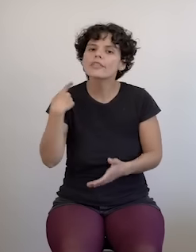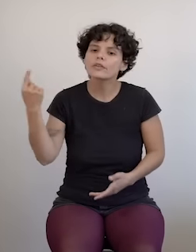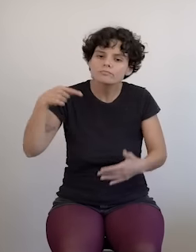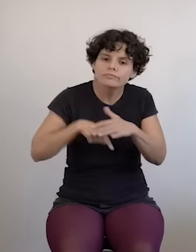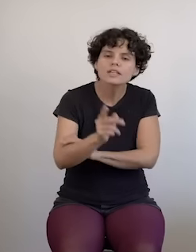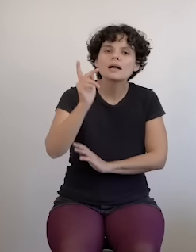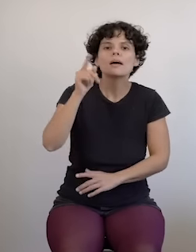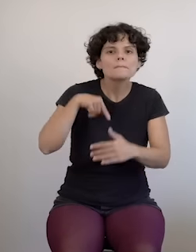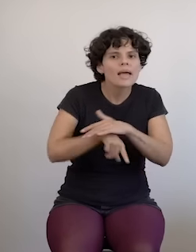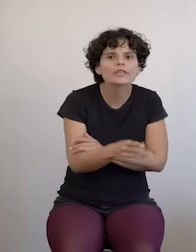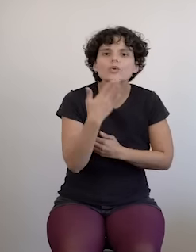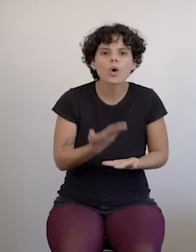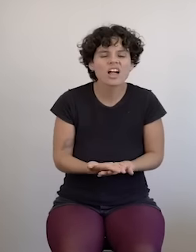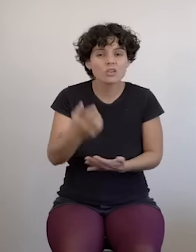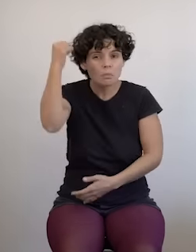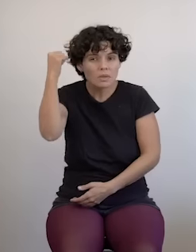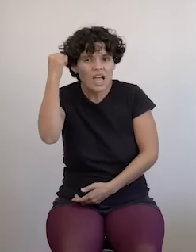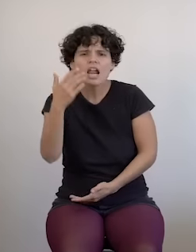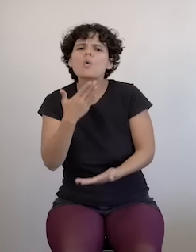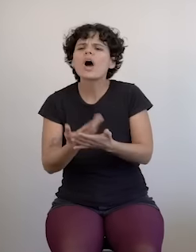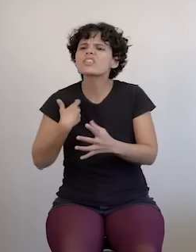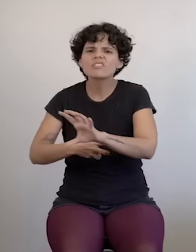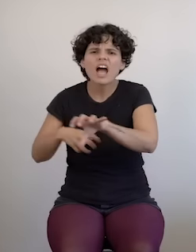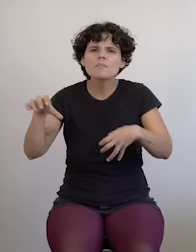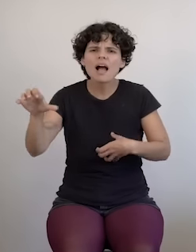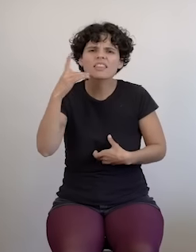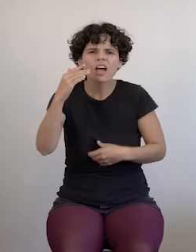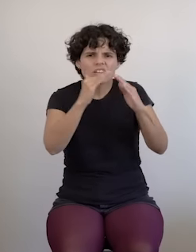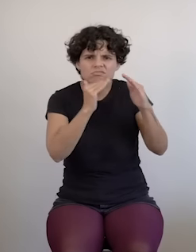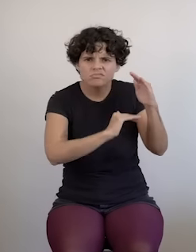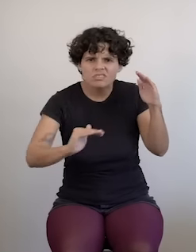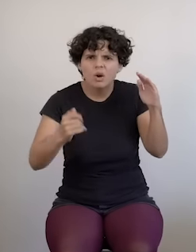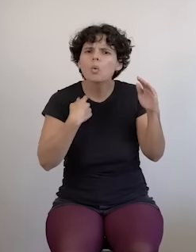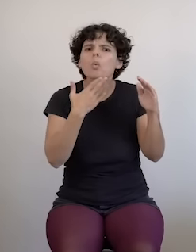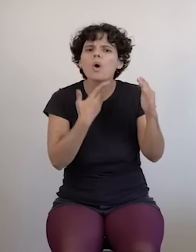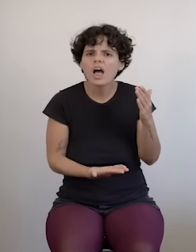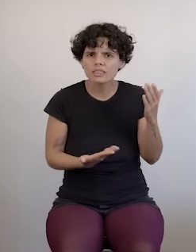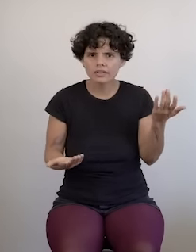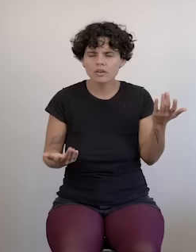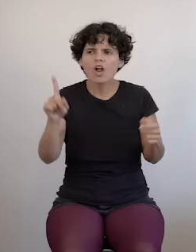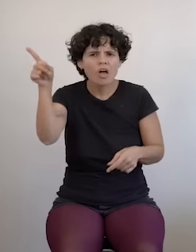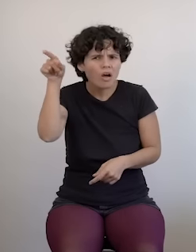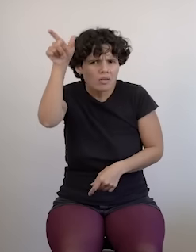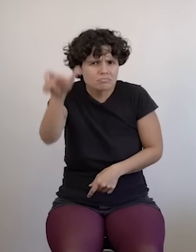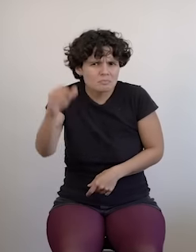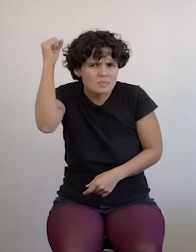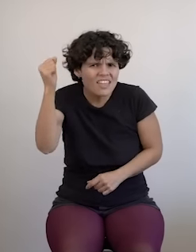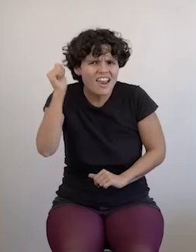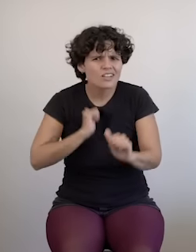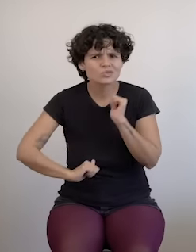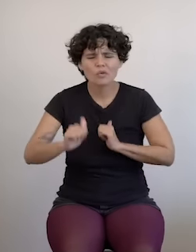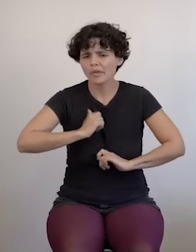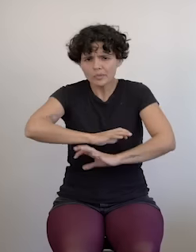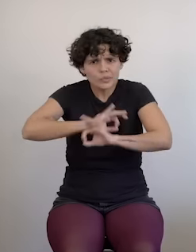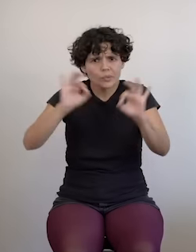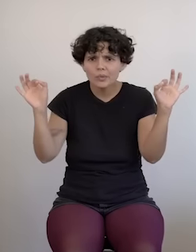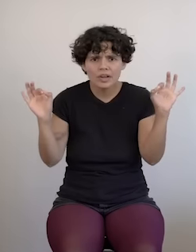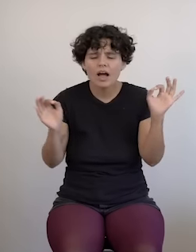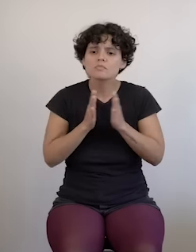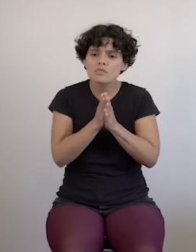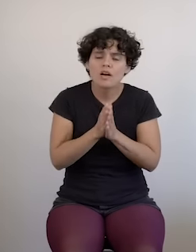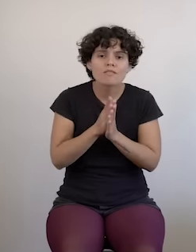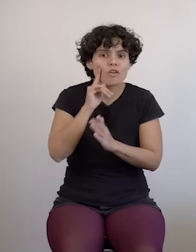Piñera cuándo va a empatizar con un niño del Sename, weón? Dice, weón, nunca se ha paqueado, nunca ha sufrido, ¿cachai? Les pido que trajen con la gente